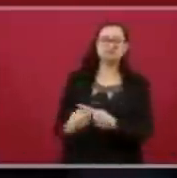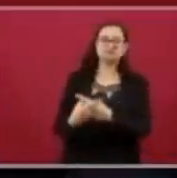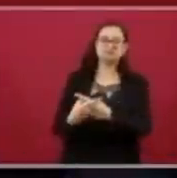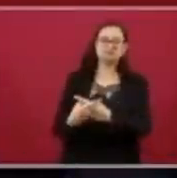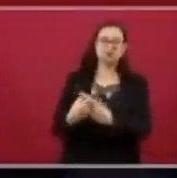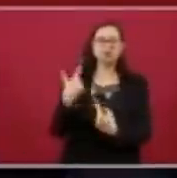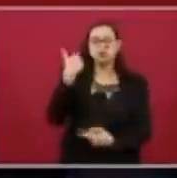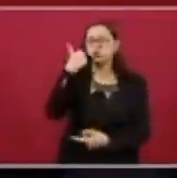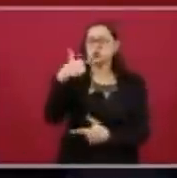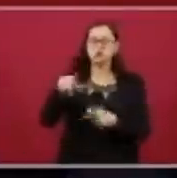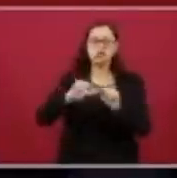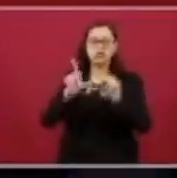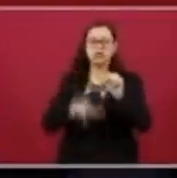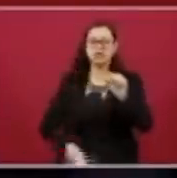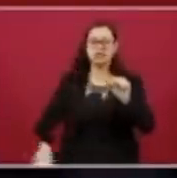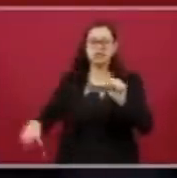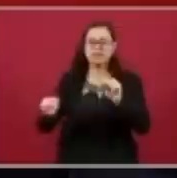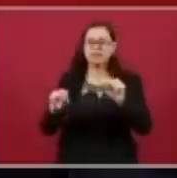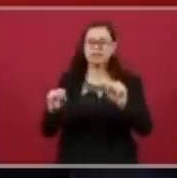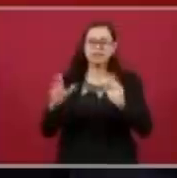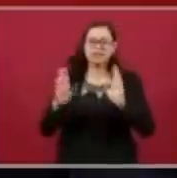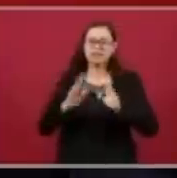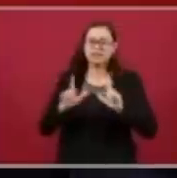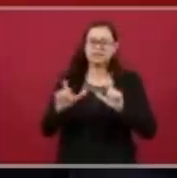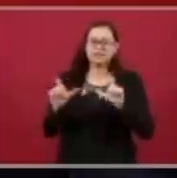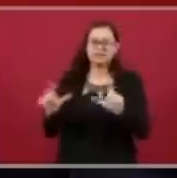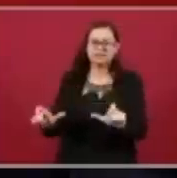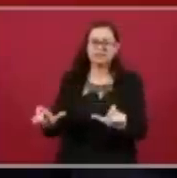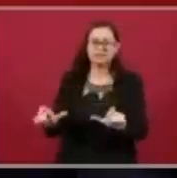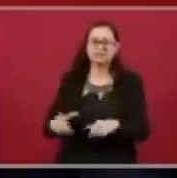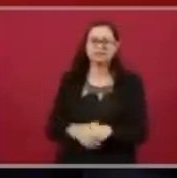creación de la Guardia Nacional y un grupo